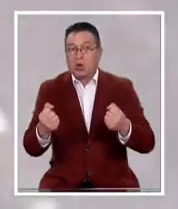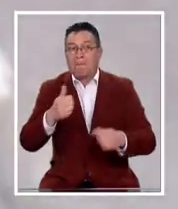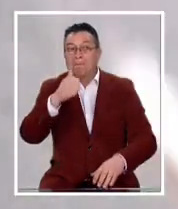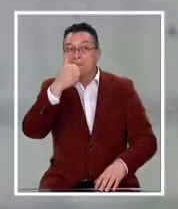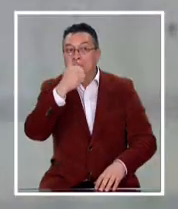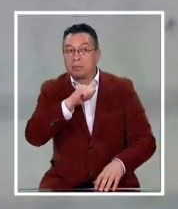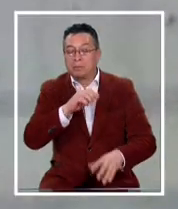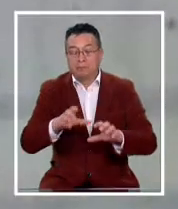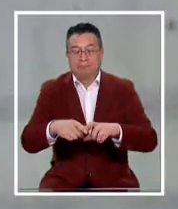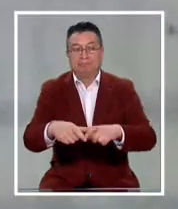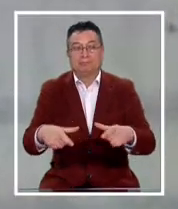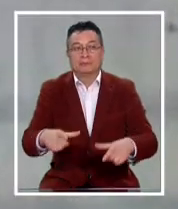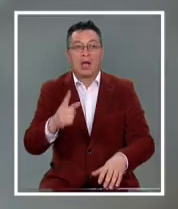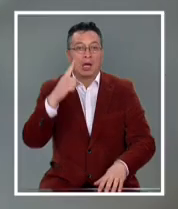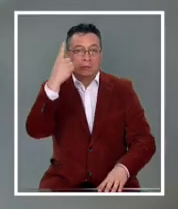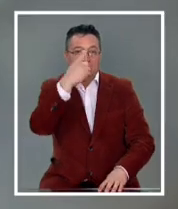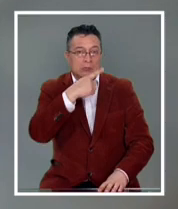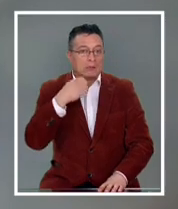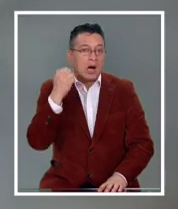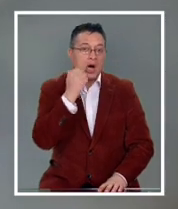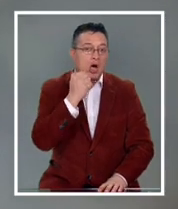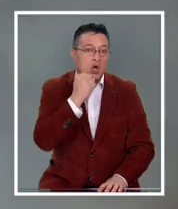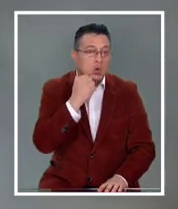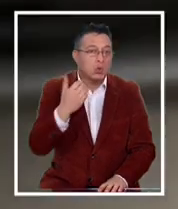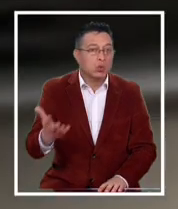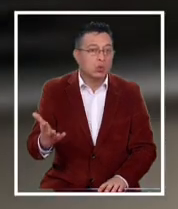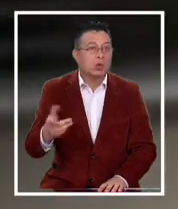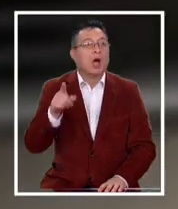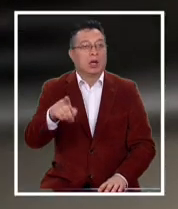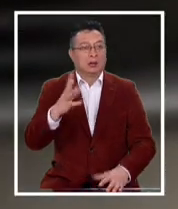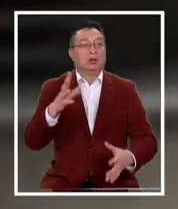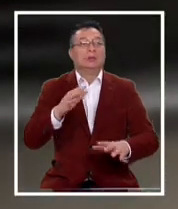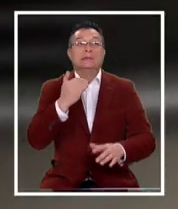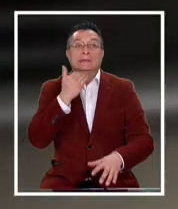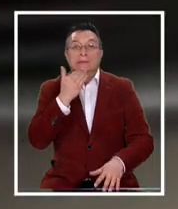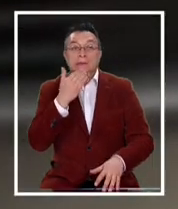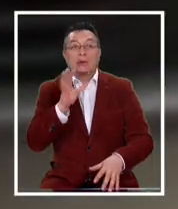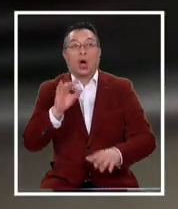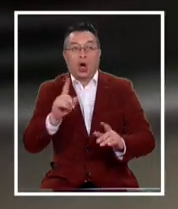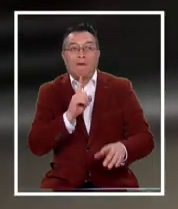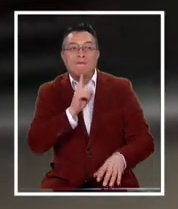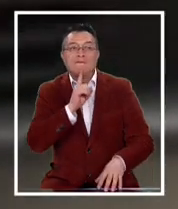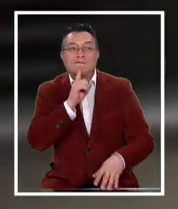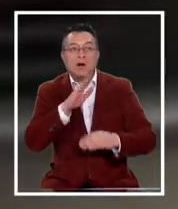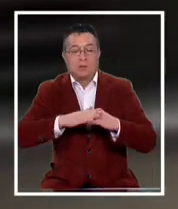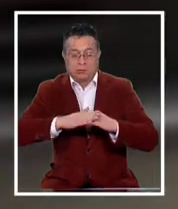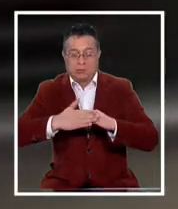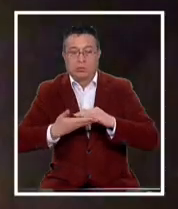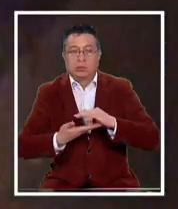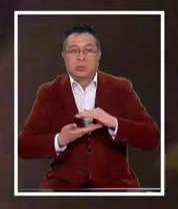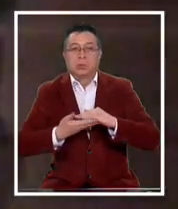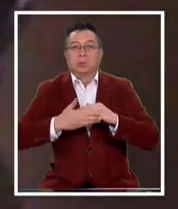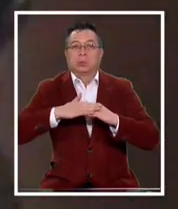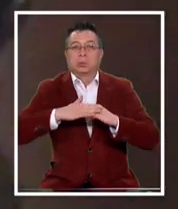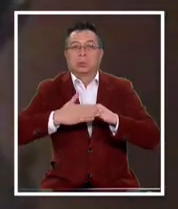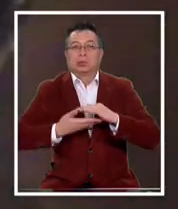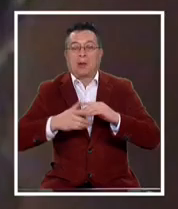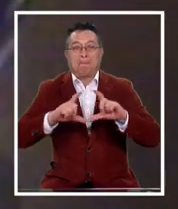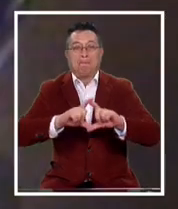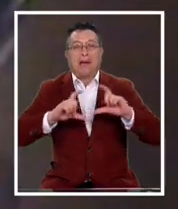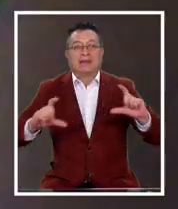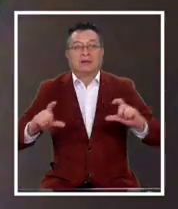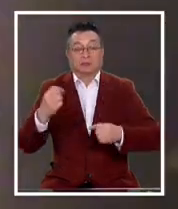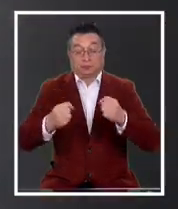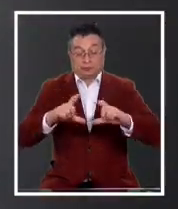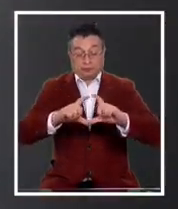las patentes, un descaro sin límites que partió desde el sistema más rústico hasta los más tecnológicos. Un vehículo sin